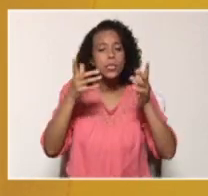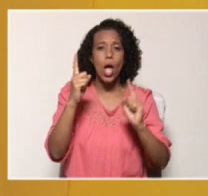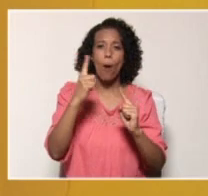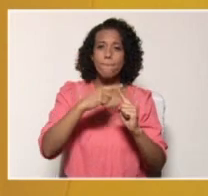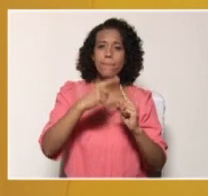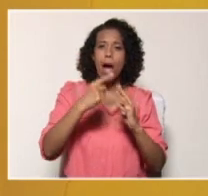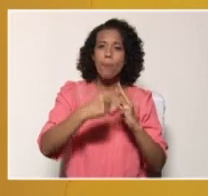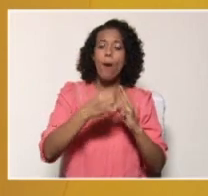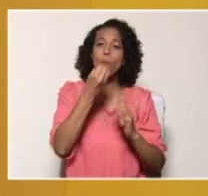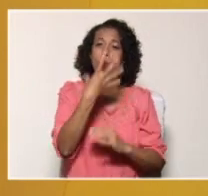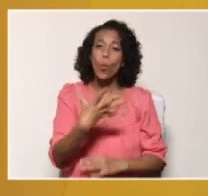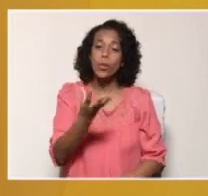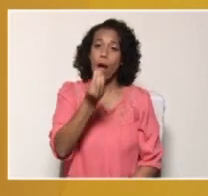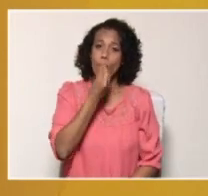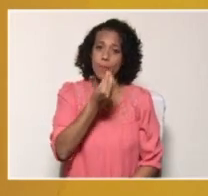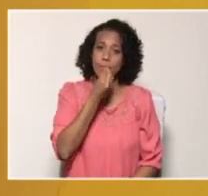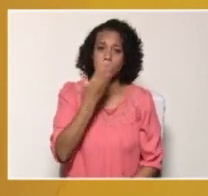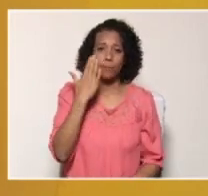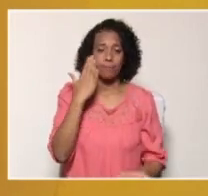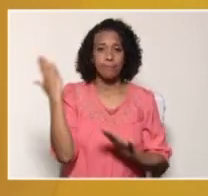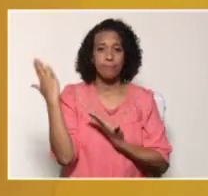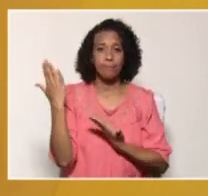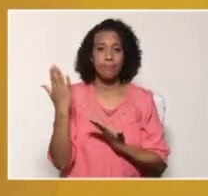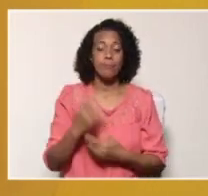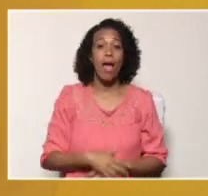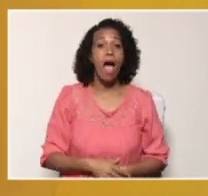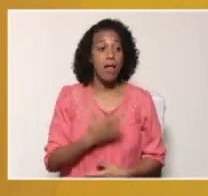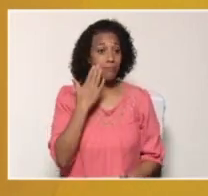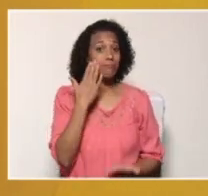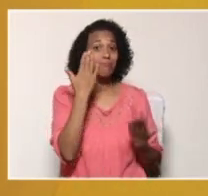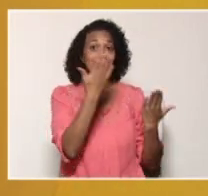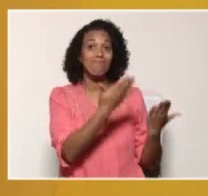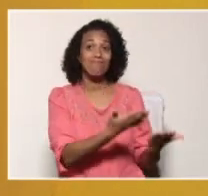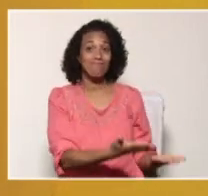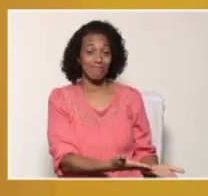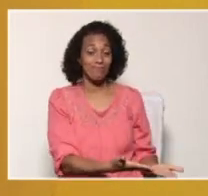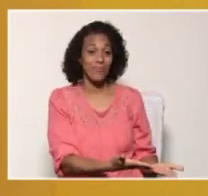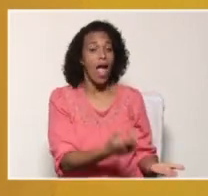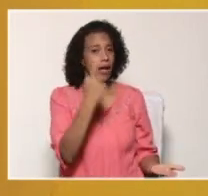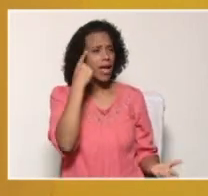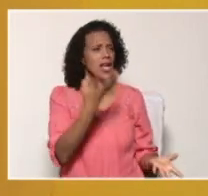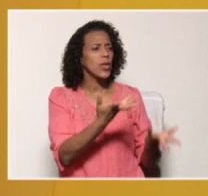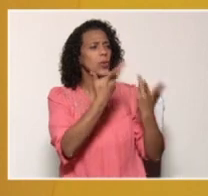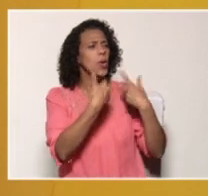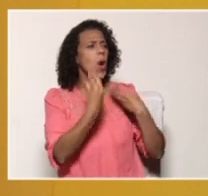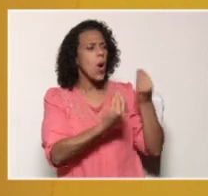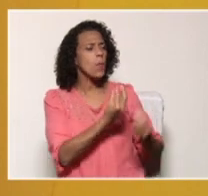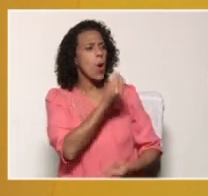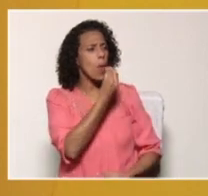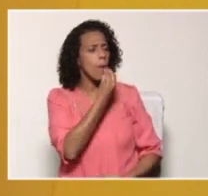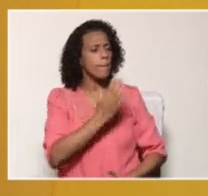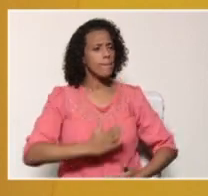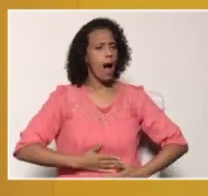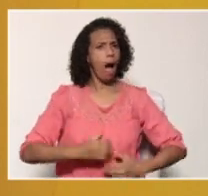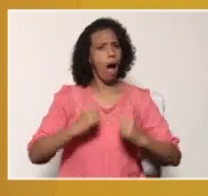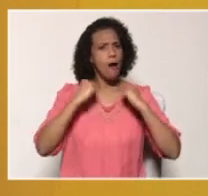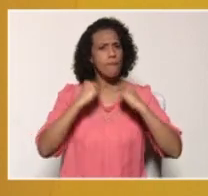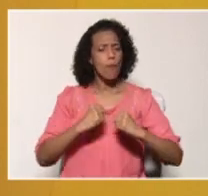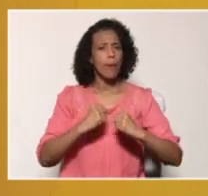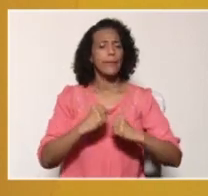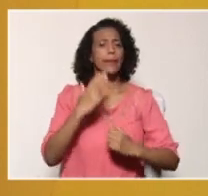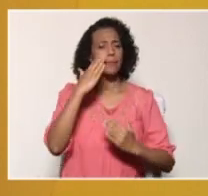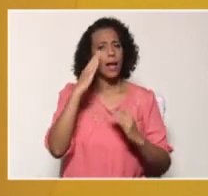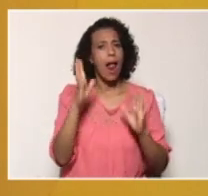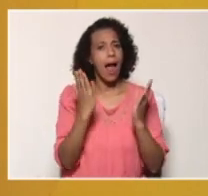para una buena alimentación. Pero dejemos que sean nuestras profesoras quienes nos digan cómo alimentar a los más